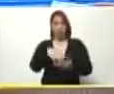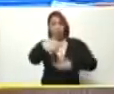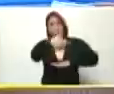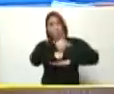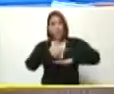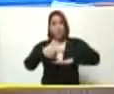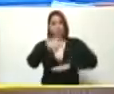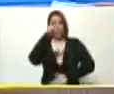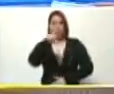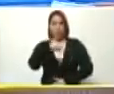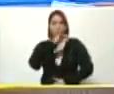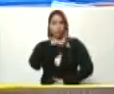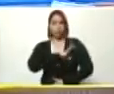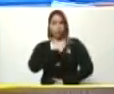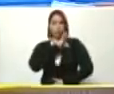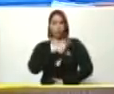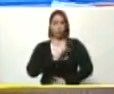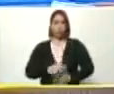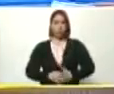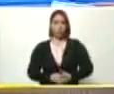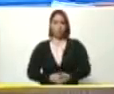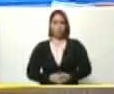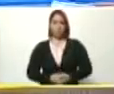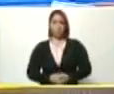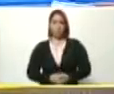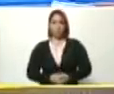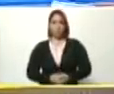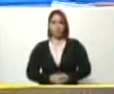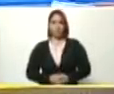y de la sociedad. Así que